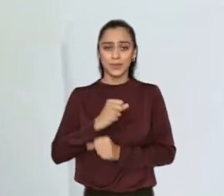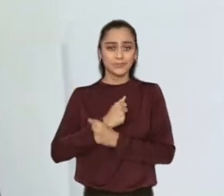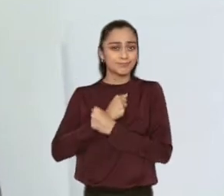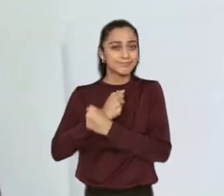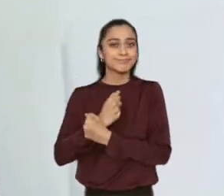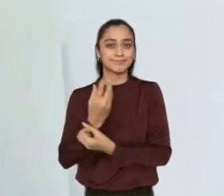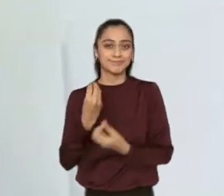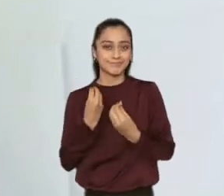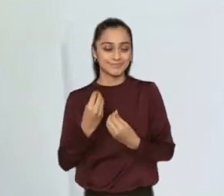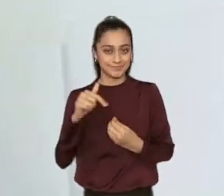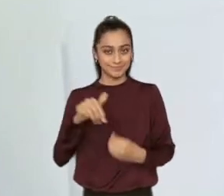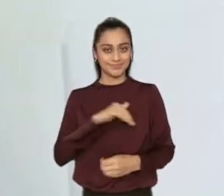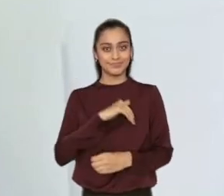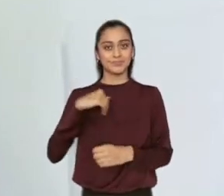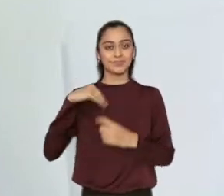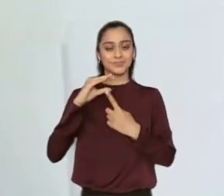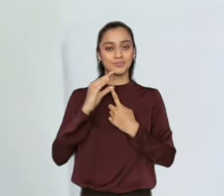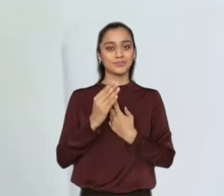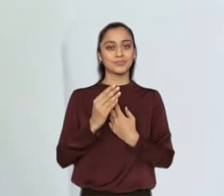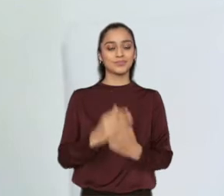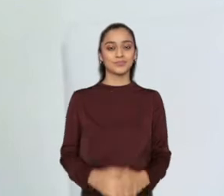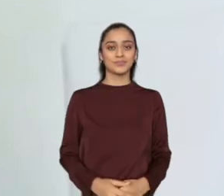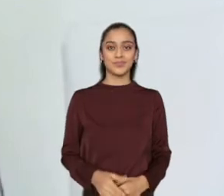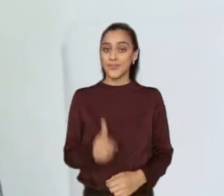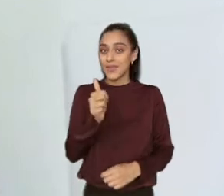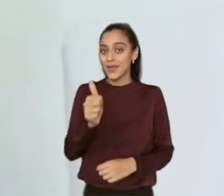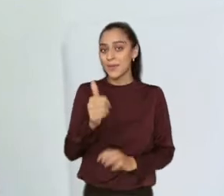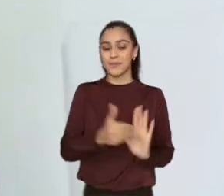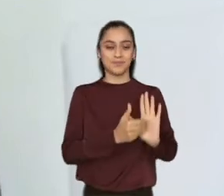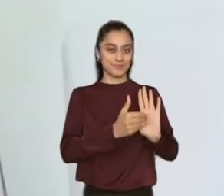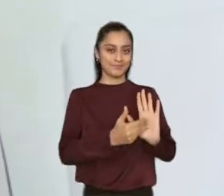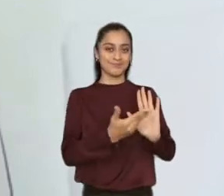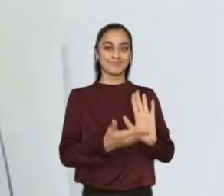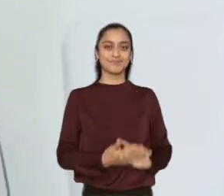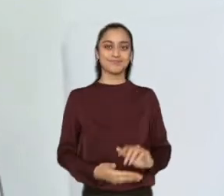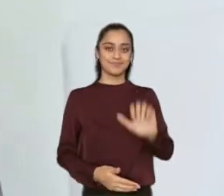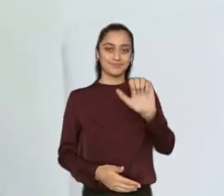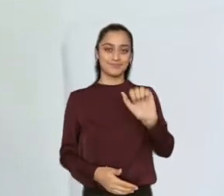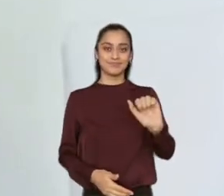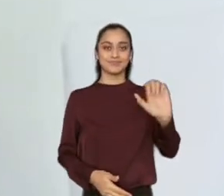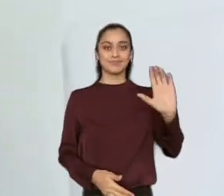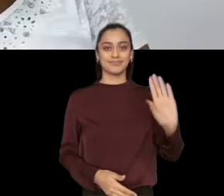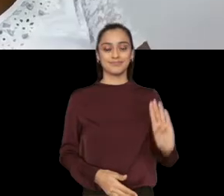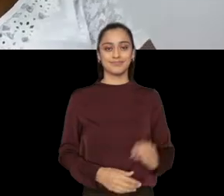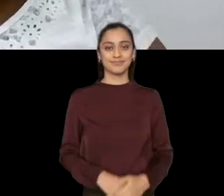querida aquí en el ministerio y queremos que ella misma se presente. Aide